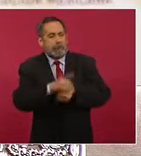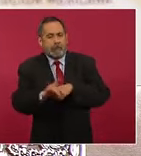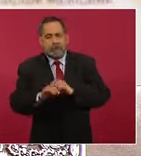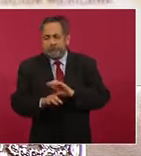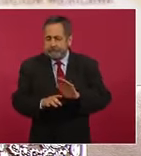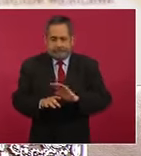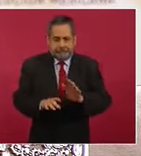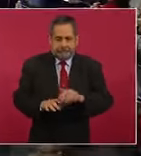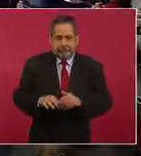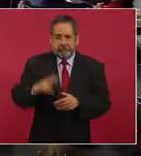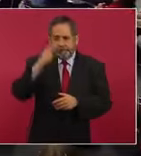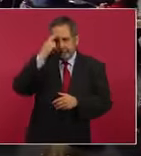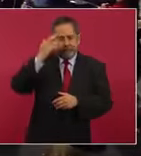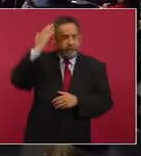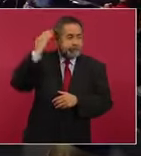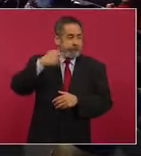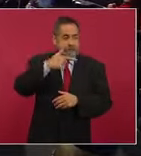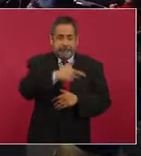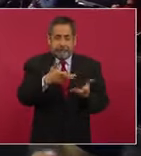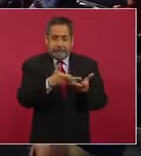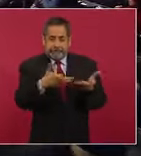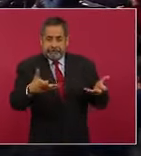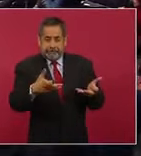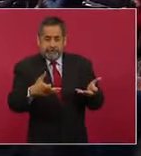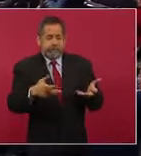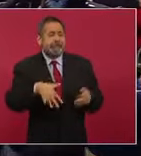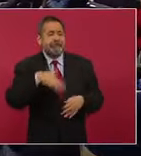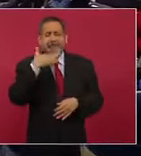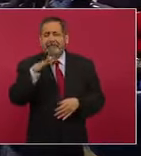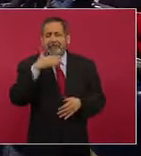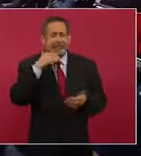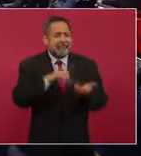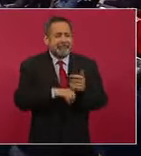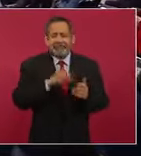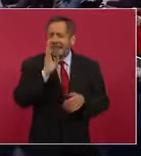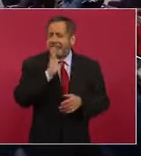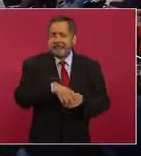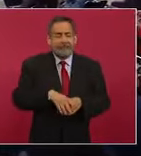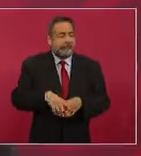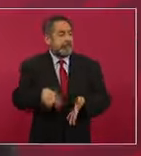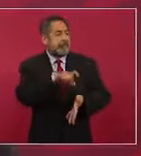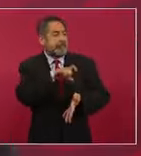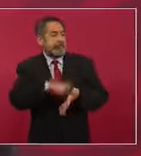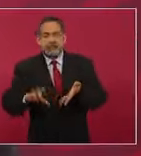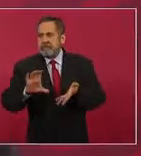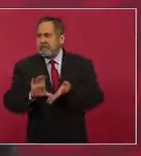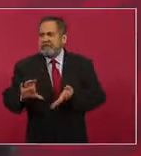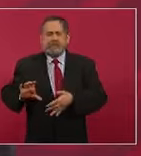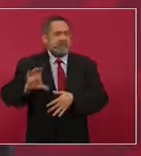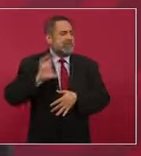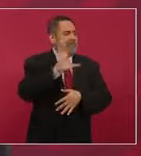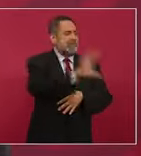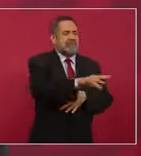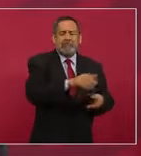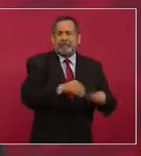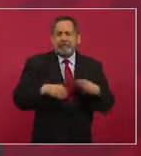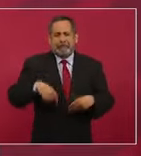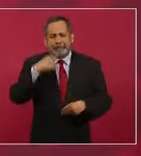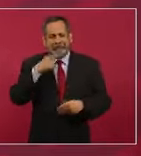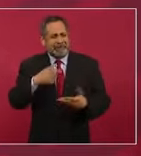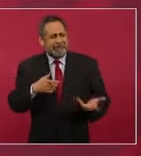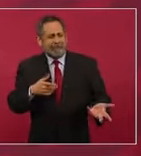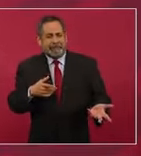compró por corrupción en la época de Felipe Calderón. Lo compró